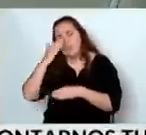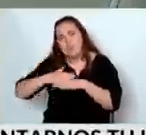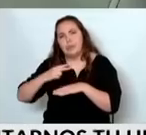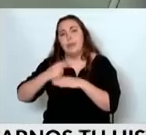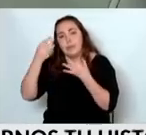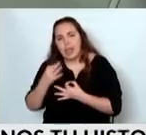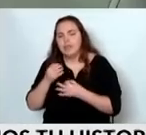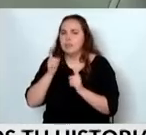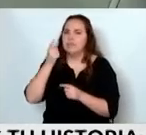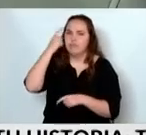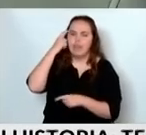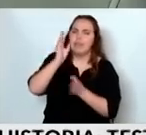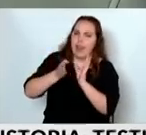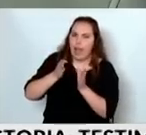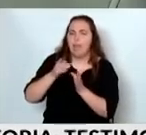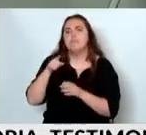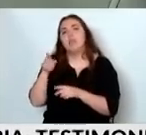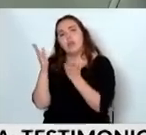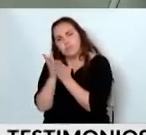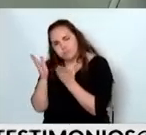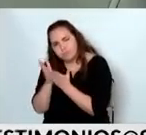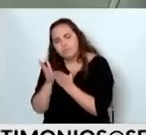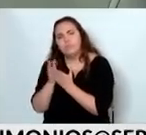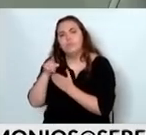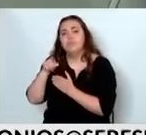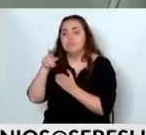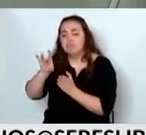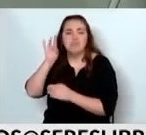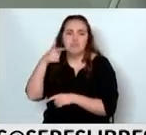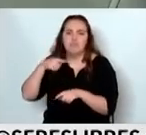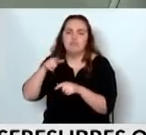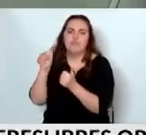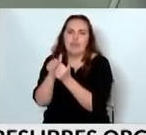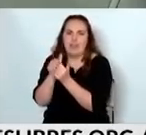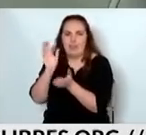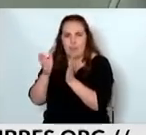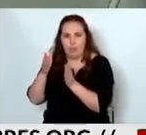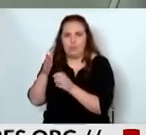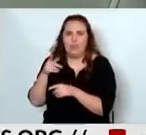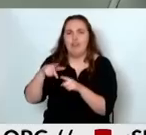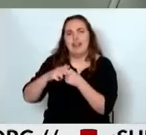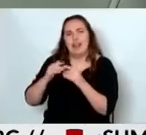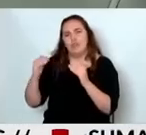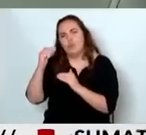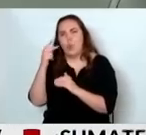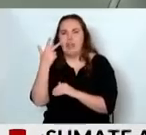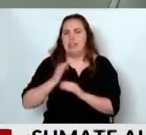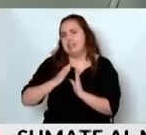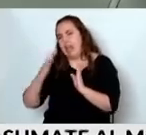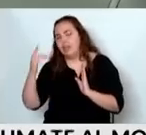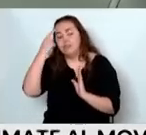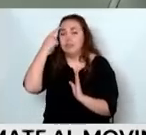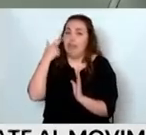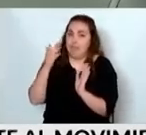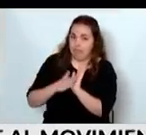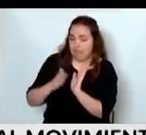empecé a estudiar. Fui por el lado del acompañamiento terapéutico porque era una tecnicatura, 3 años. Entonces dije, bueno, empecemos a ver si mi cabeza me daba para